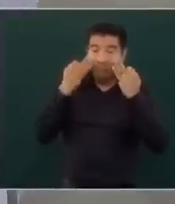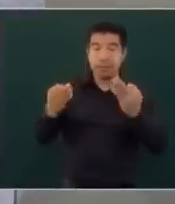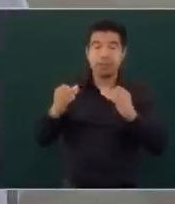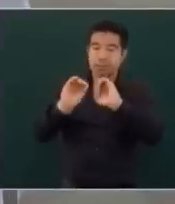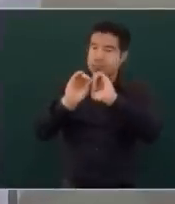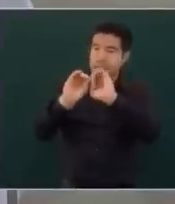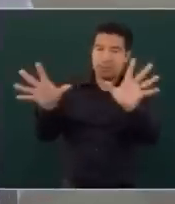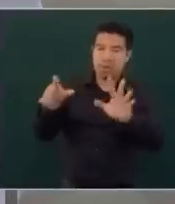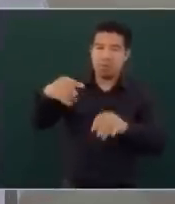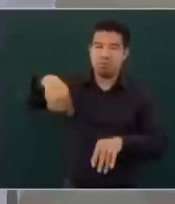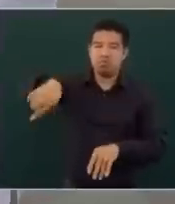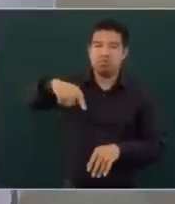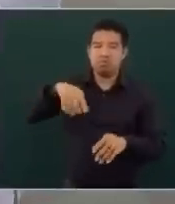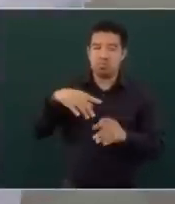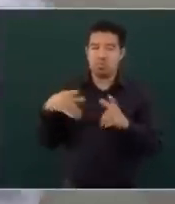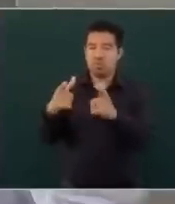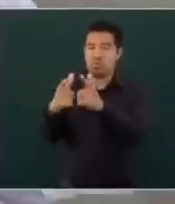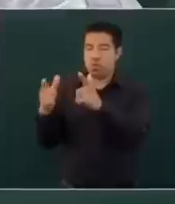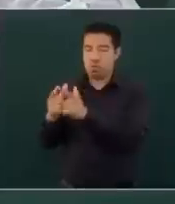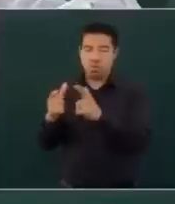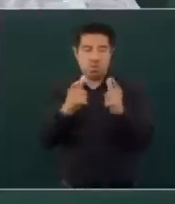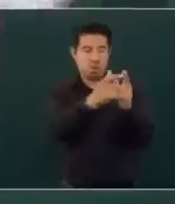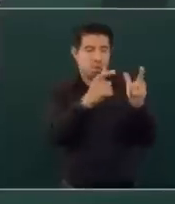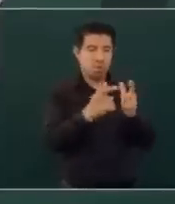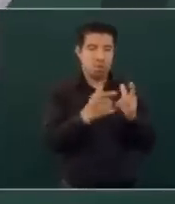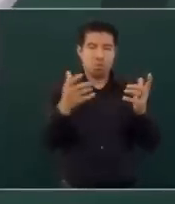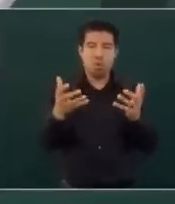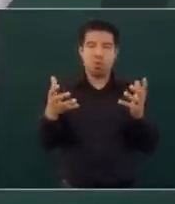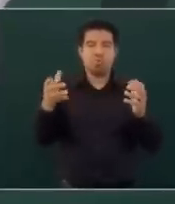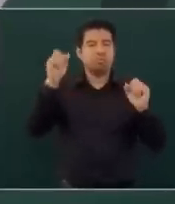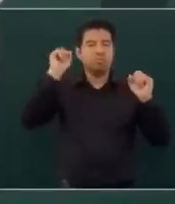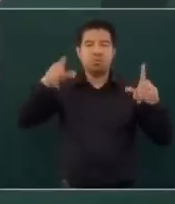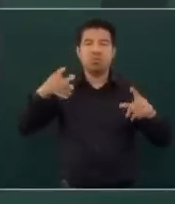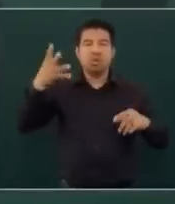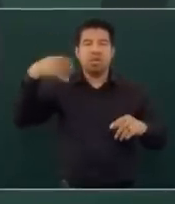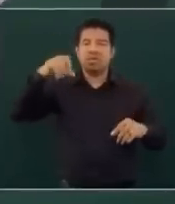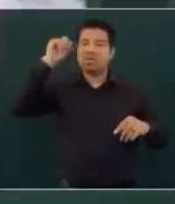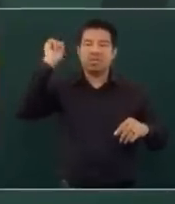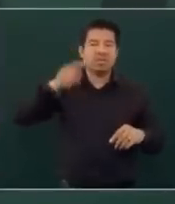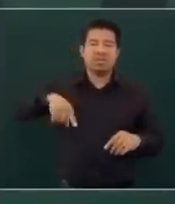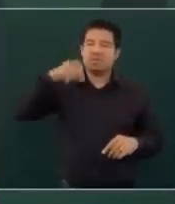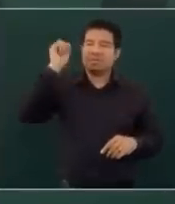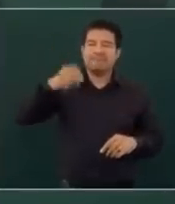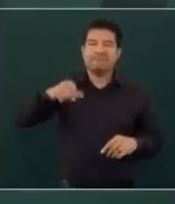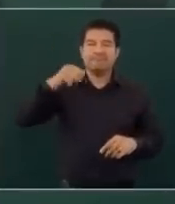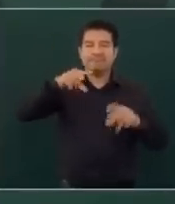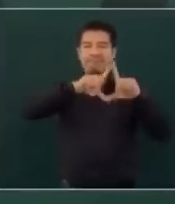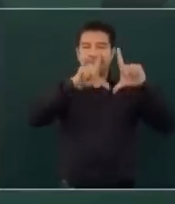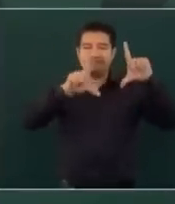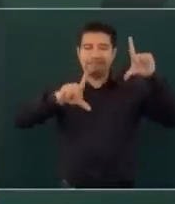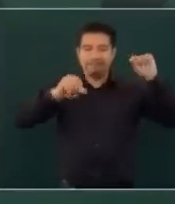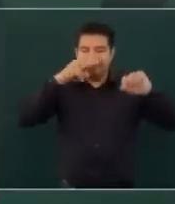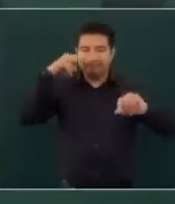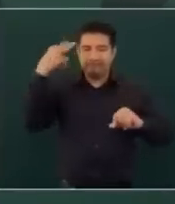Son dos agrupamientos, como ha sido la historia de México siempre,